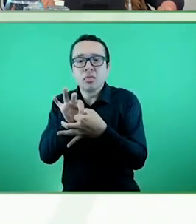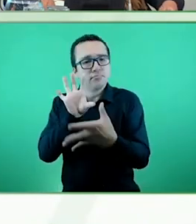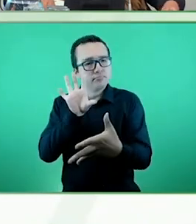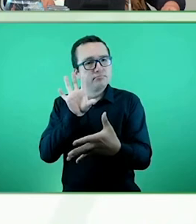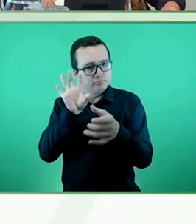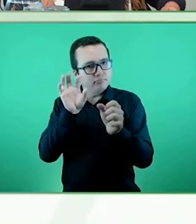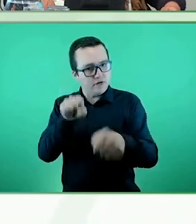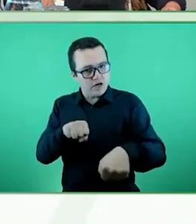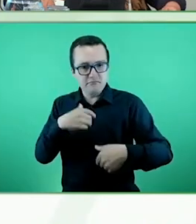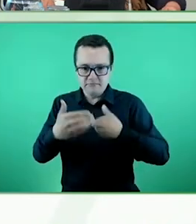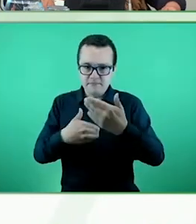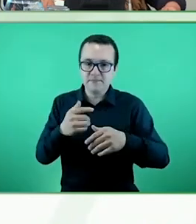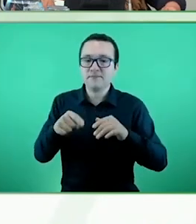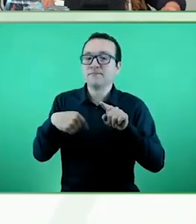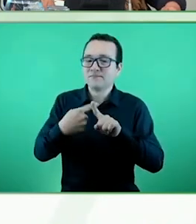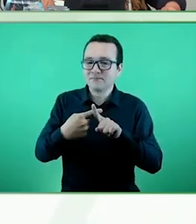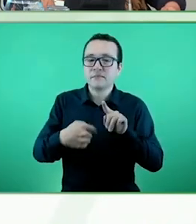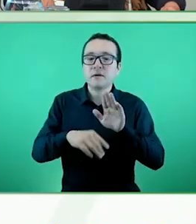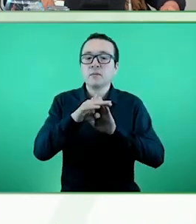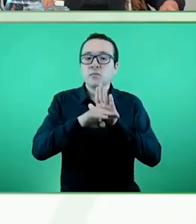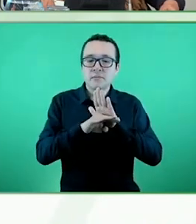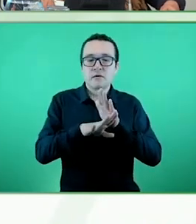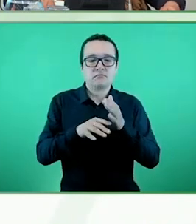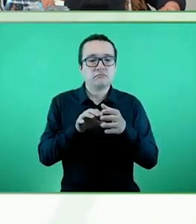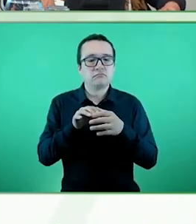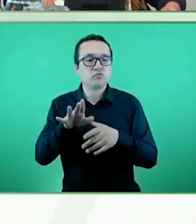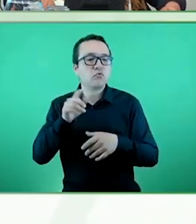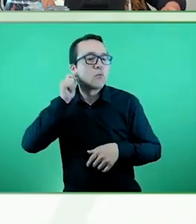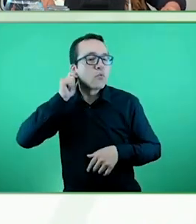con discapacidad, que es el que voy a presentar ahora.